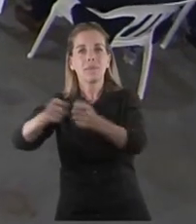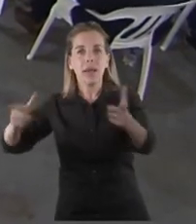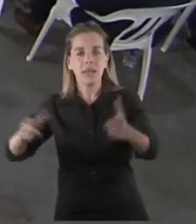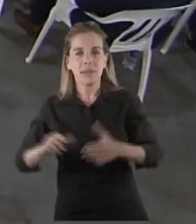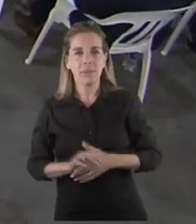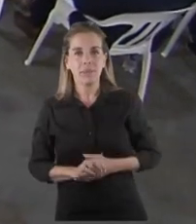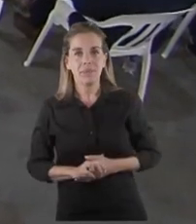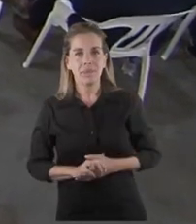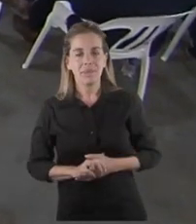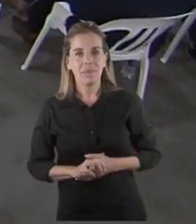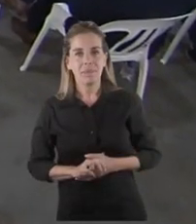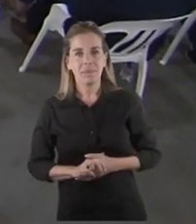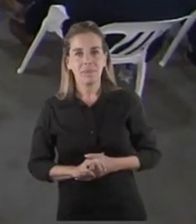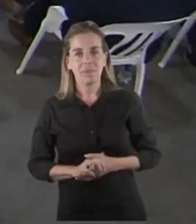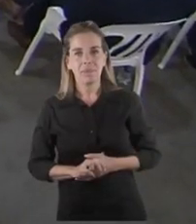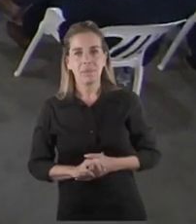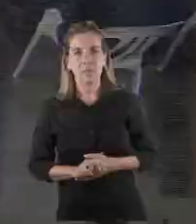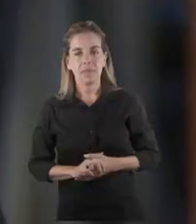Decirle que